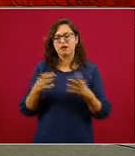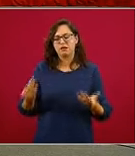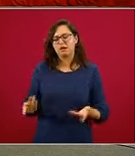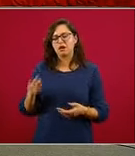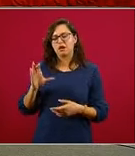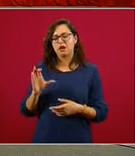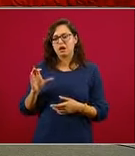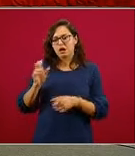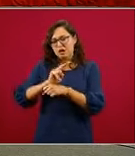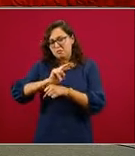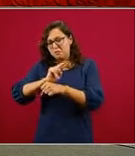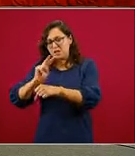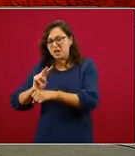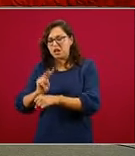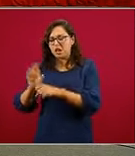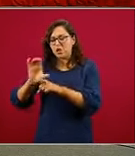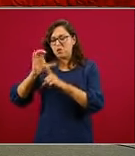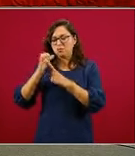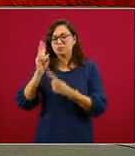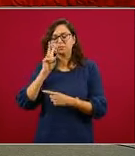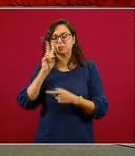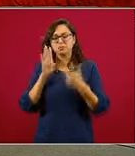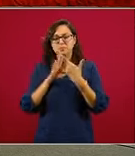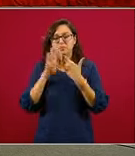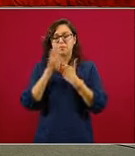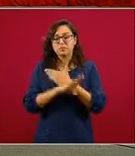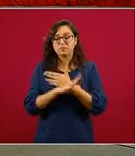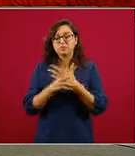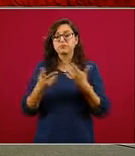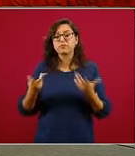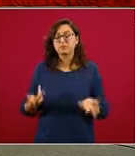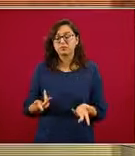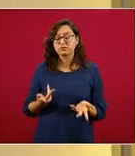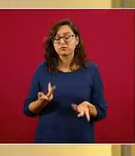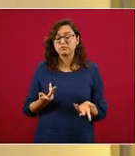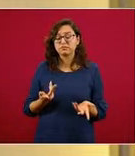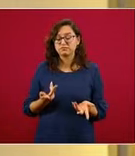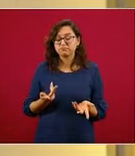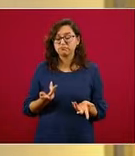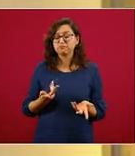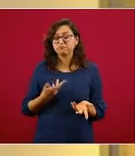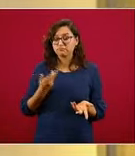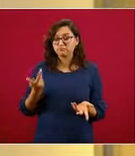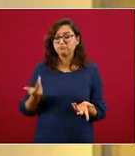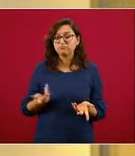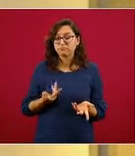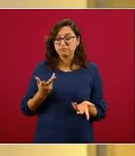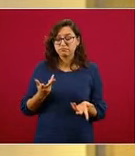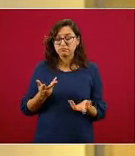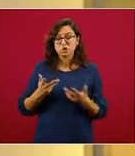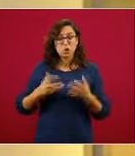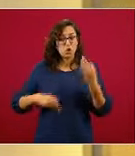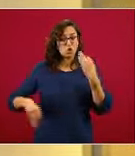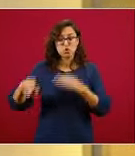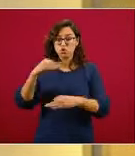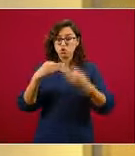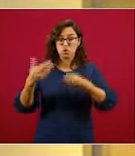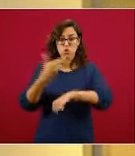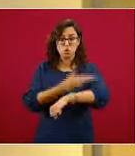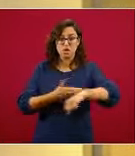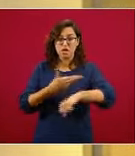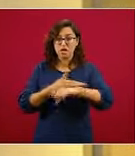que es el Observatorio Mexicano de Drogas, que corresponde a un mecanismo que